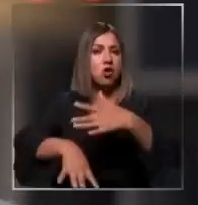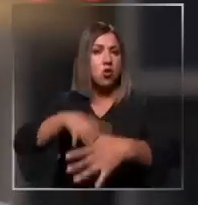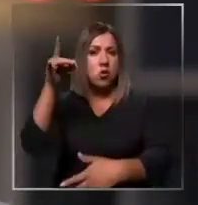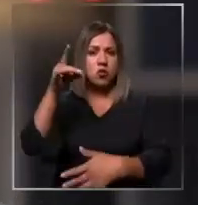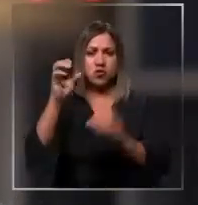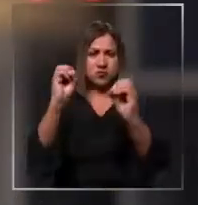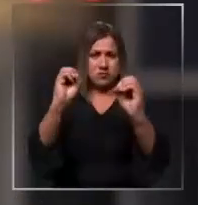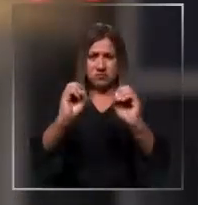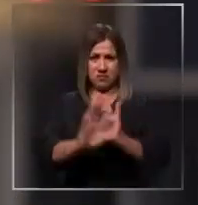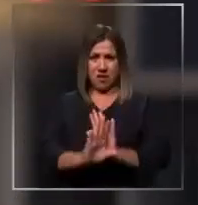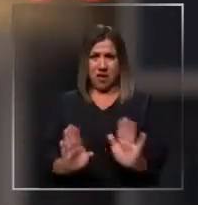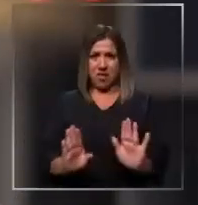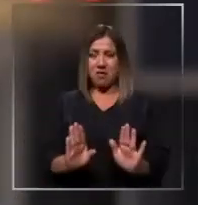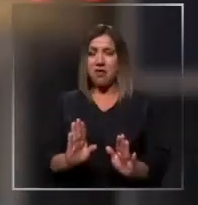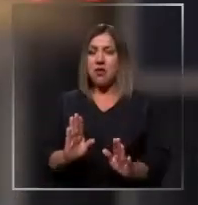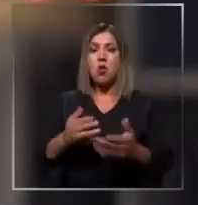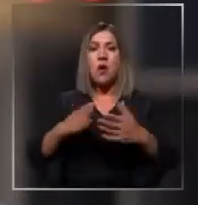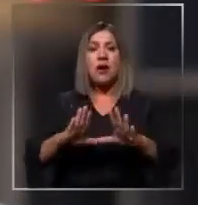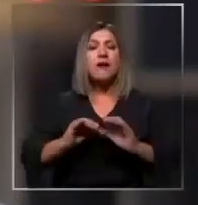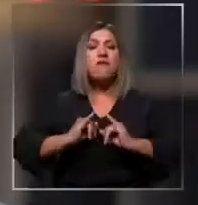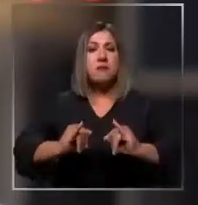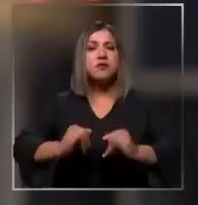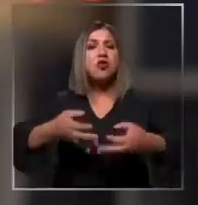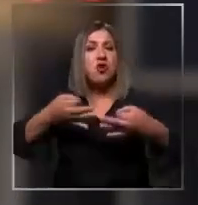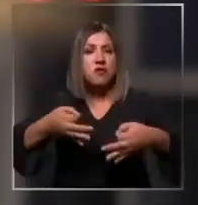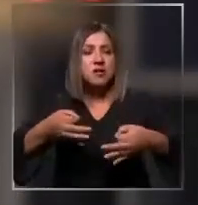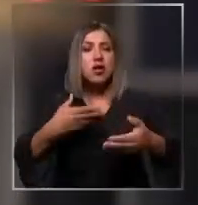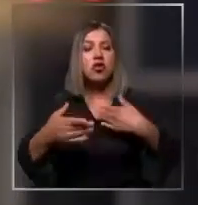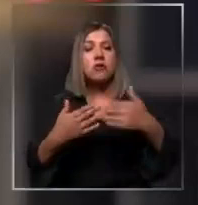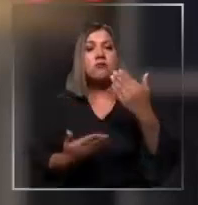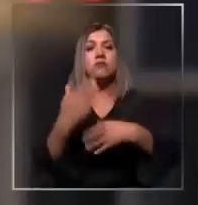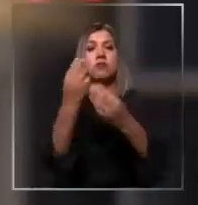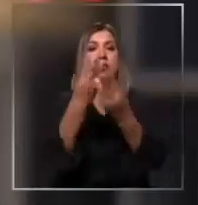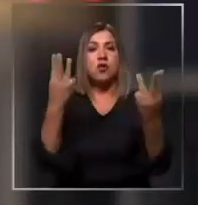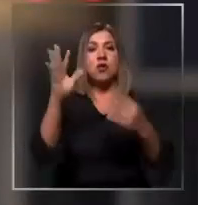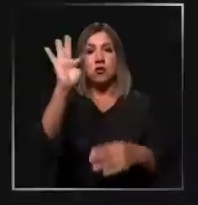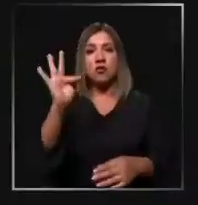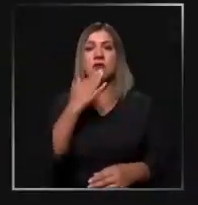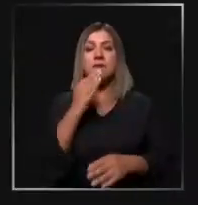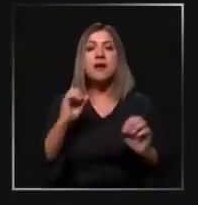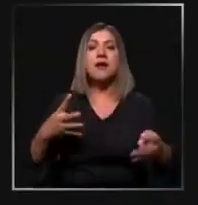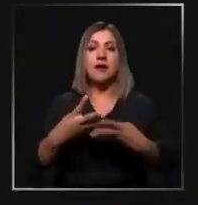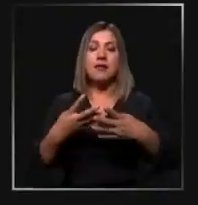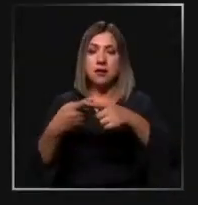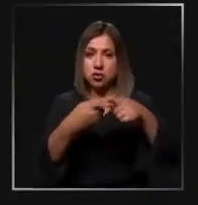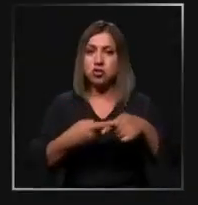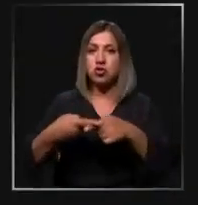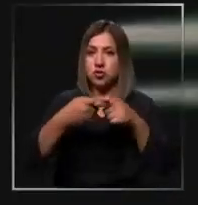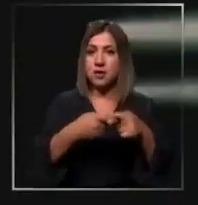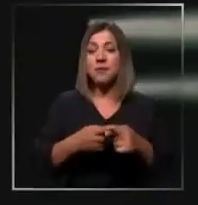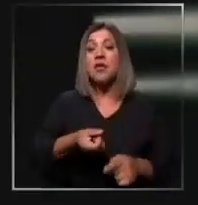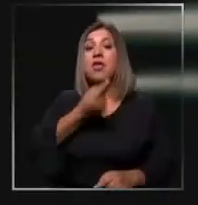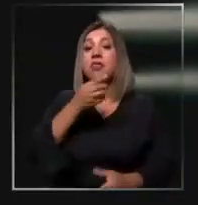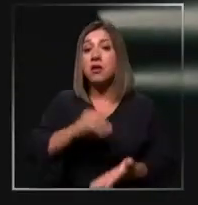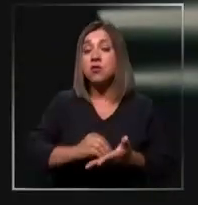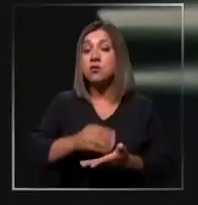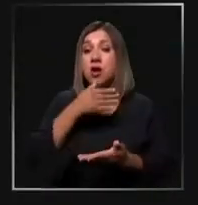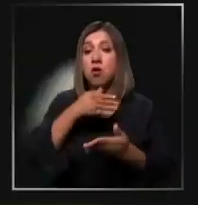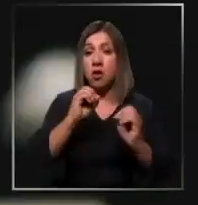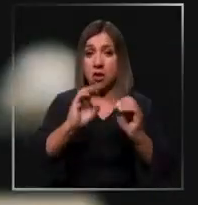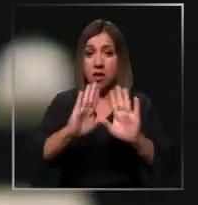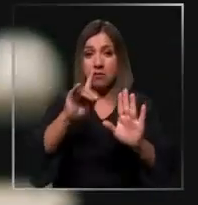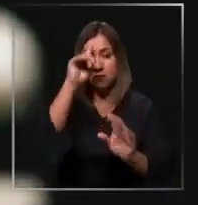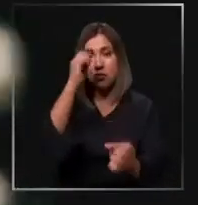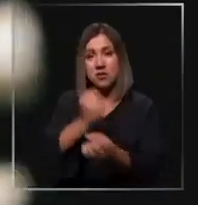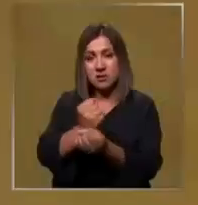ningún caso, y que cualquier información oficial siempre va a estar en la página nuestra y en nuestras redes sociales. Si bien aún no hay denuncias en las policías, ya